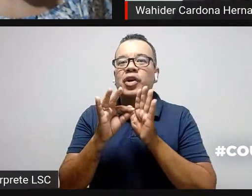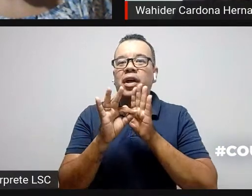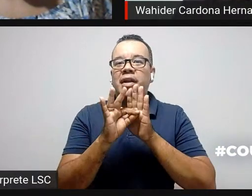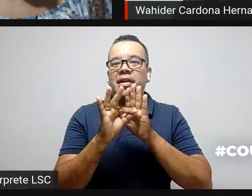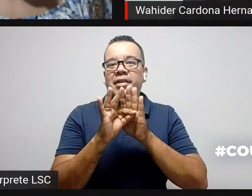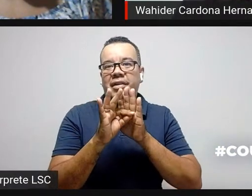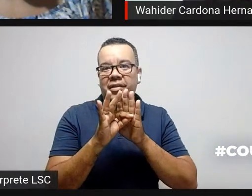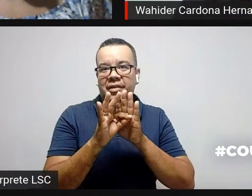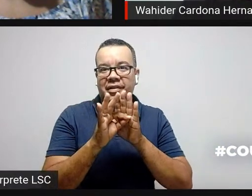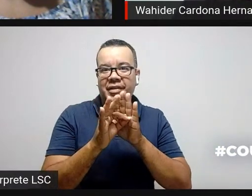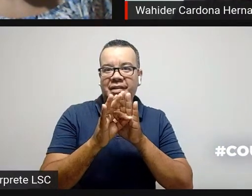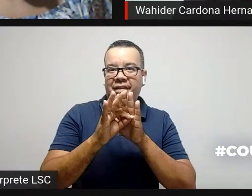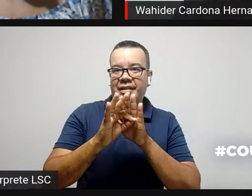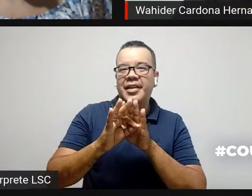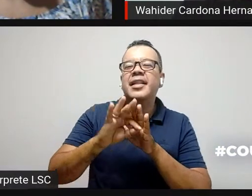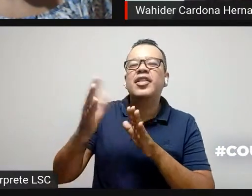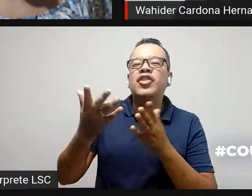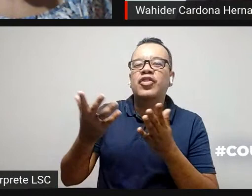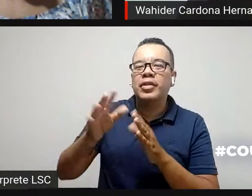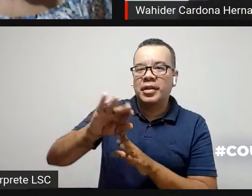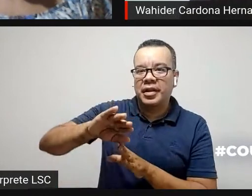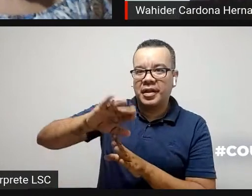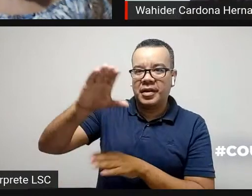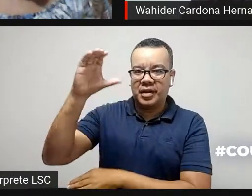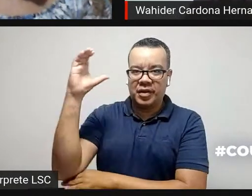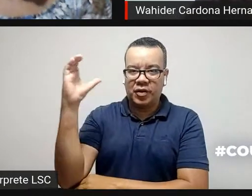montañas colombianas.